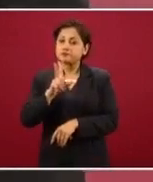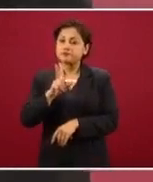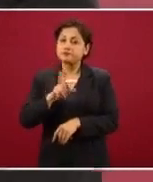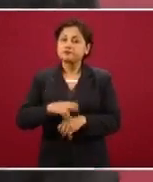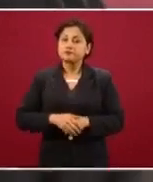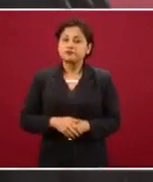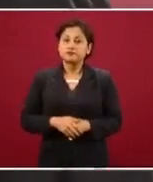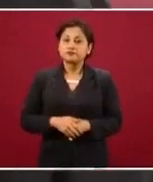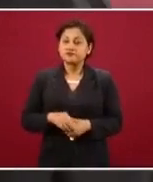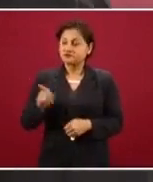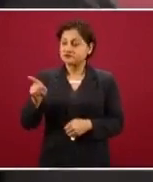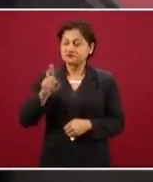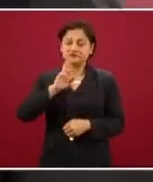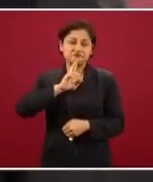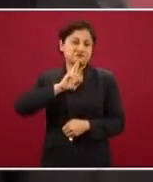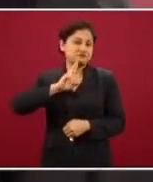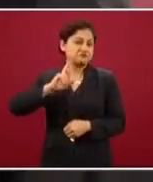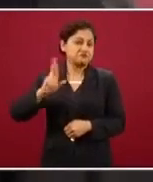otros servicios médicos,